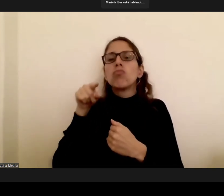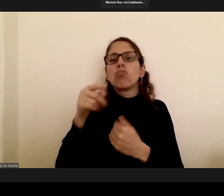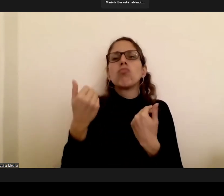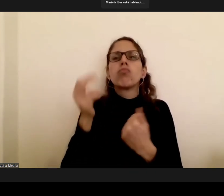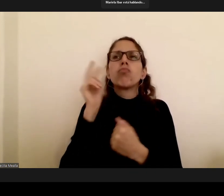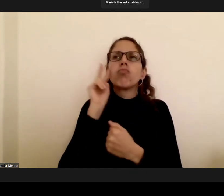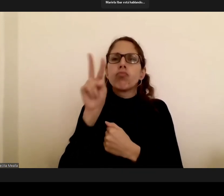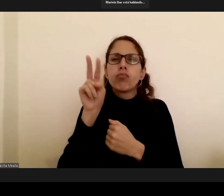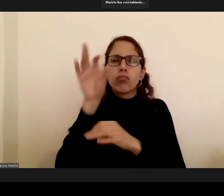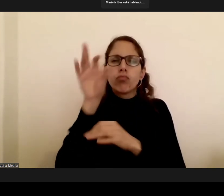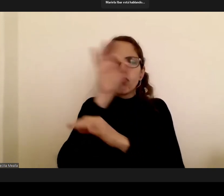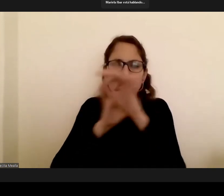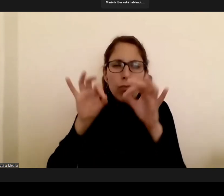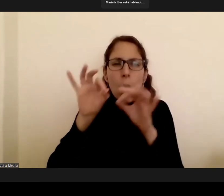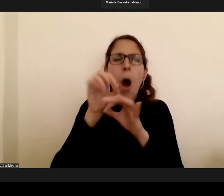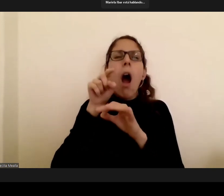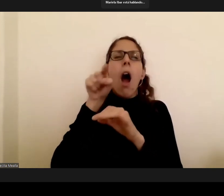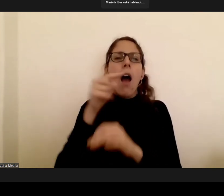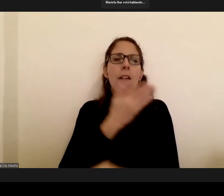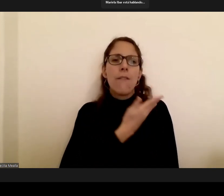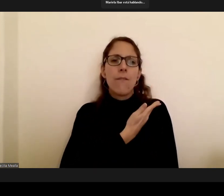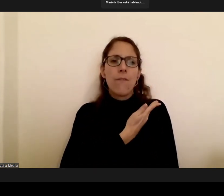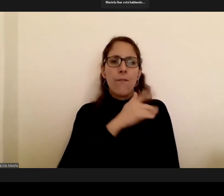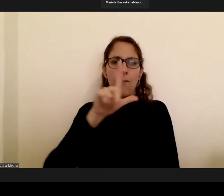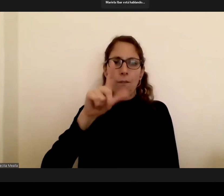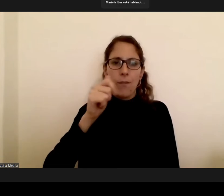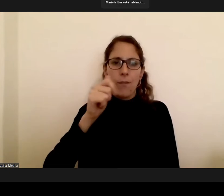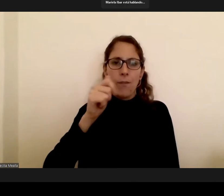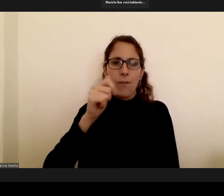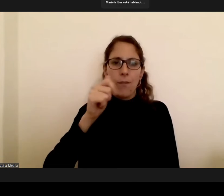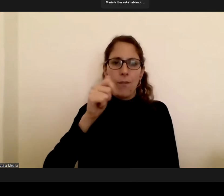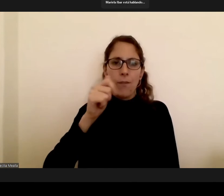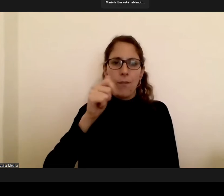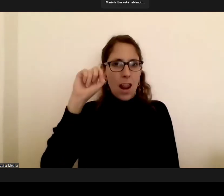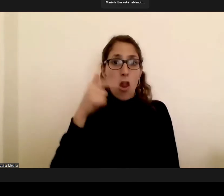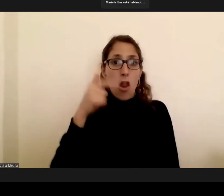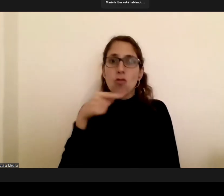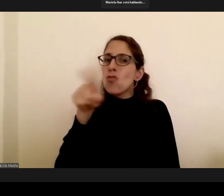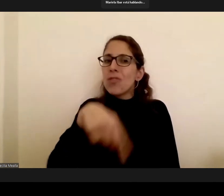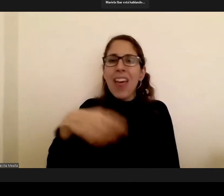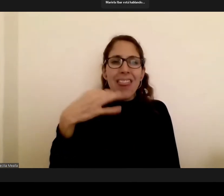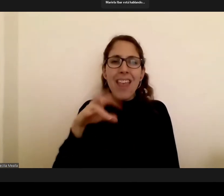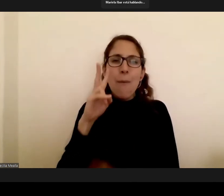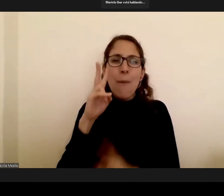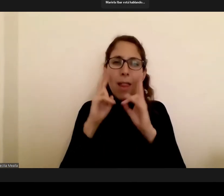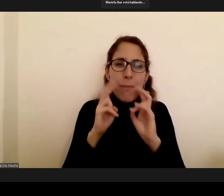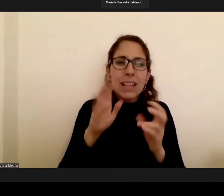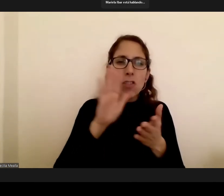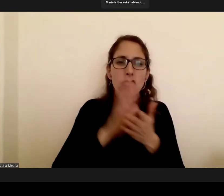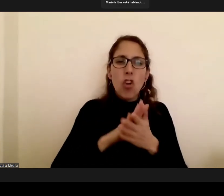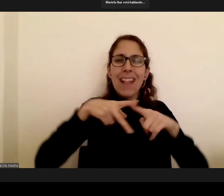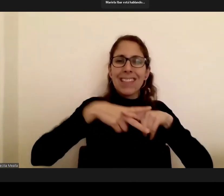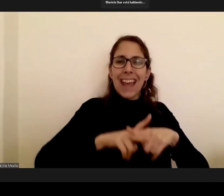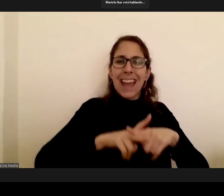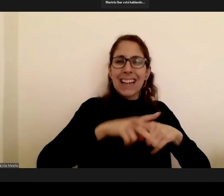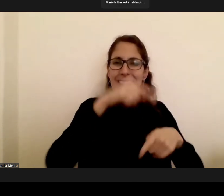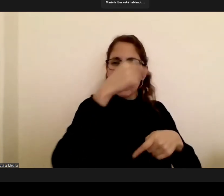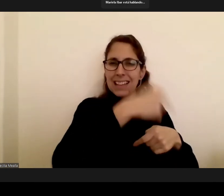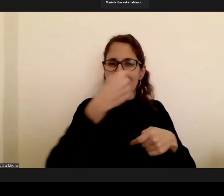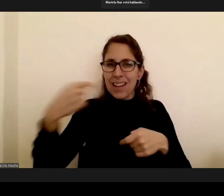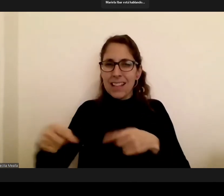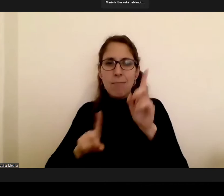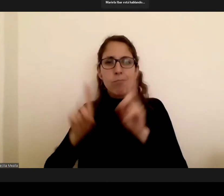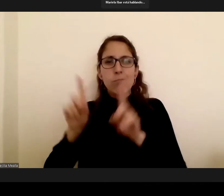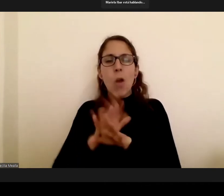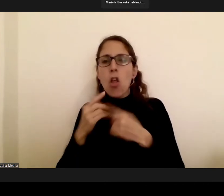los flagelos. Una técnica especial. Busquen cuáles son las técnicas especiales, porque estas son coloraciones especiales en